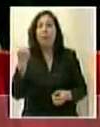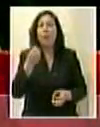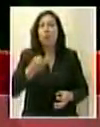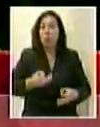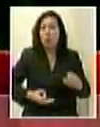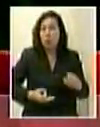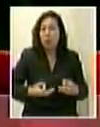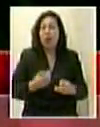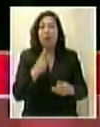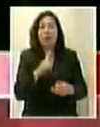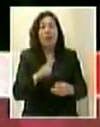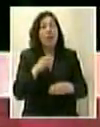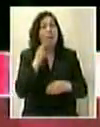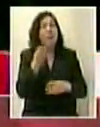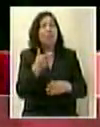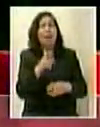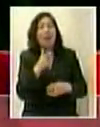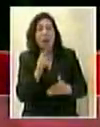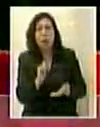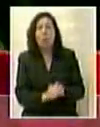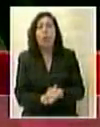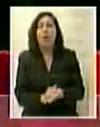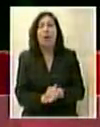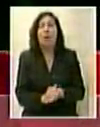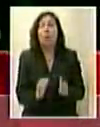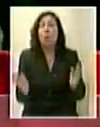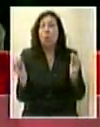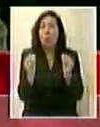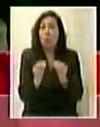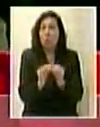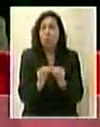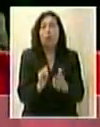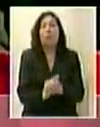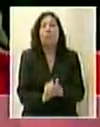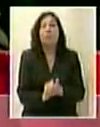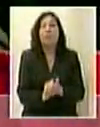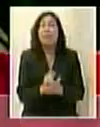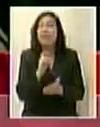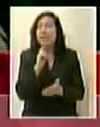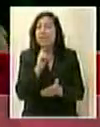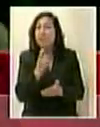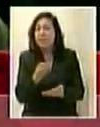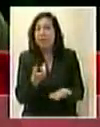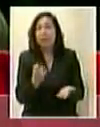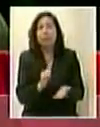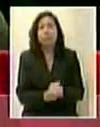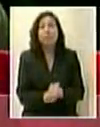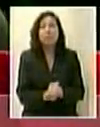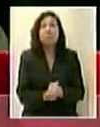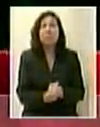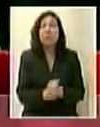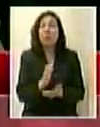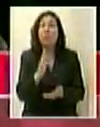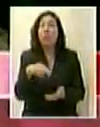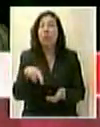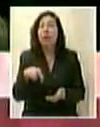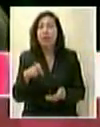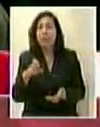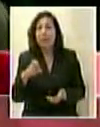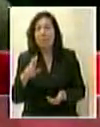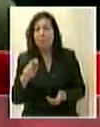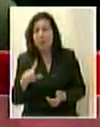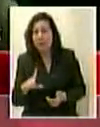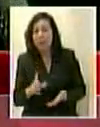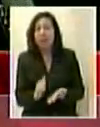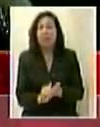sea Autoridad Nacional del Agua, sea la Junta de Regantes, sea Fonimprel, sea